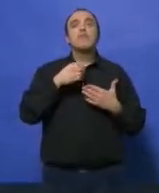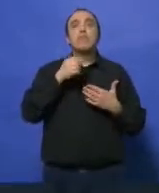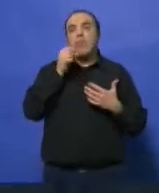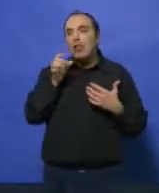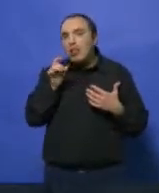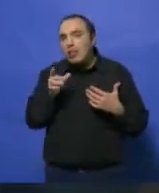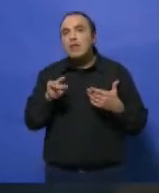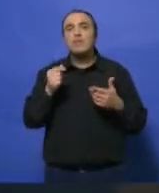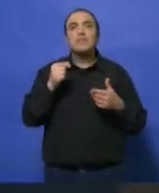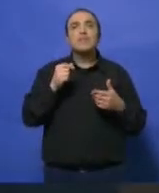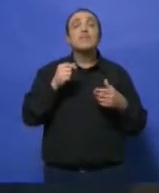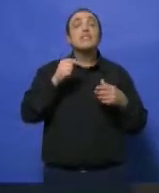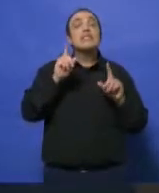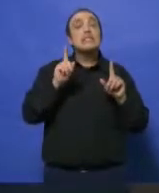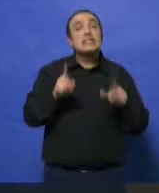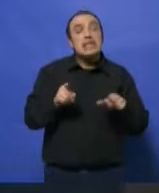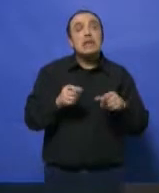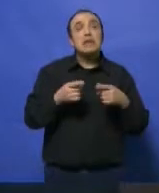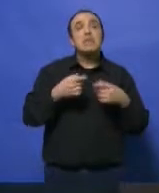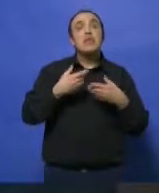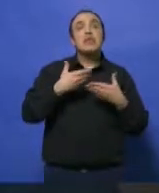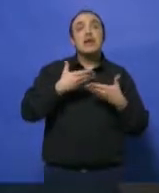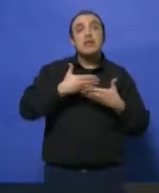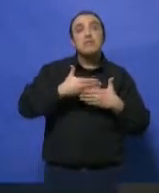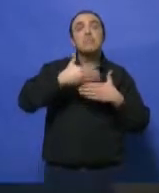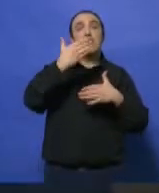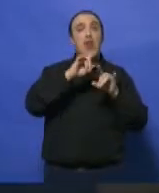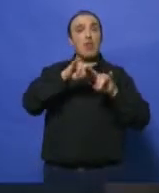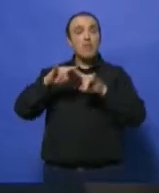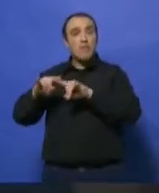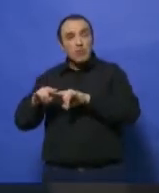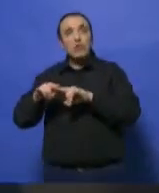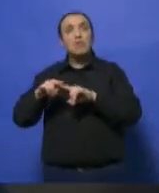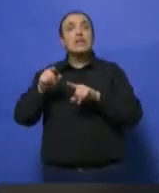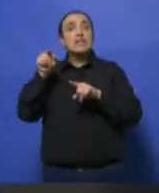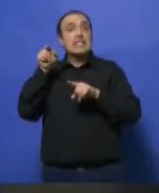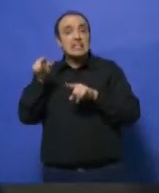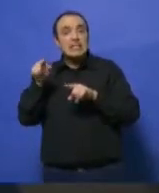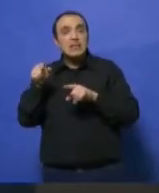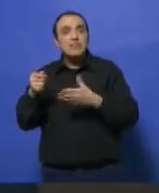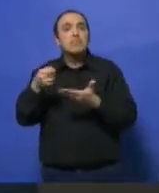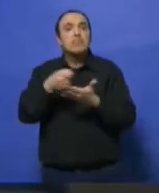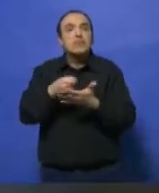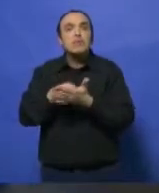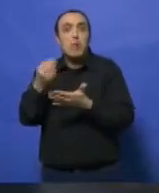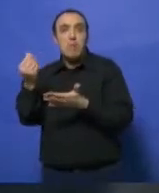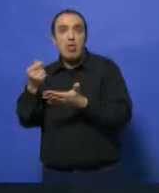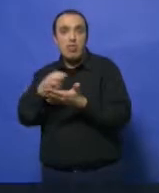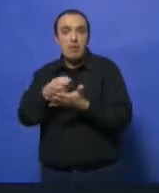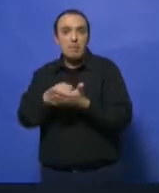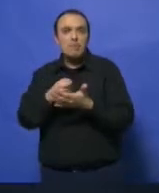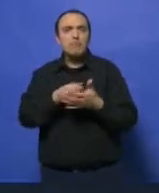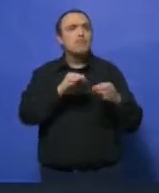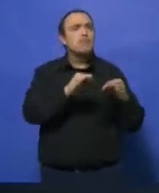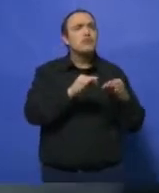Abrimos una plataforma de crowdfunding donde, bueno, ahí todos pueden ayudarnos a aportar un granito de arena. El proyecto surge